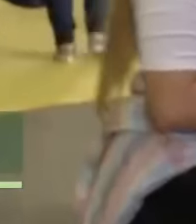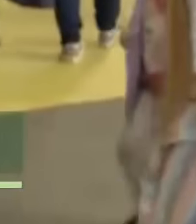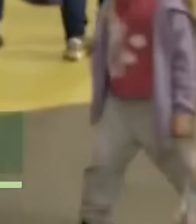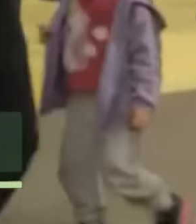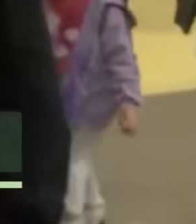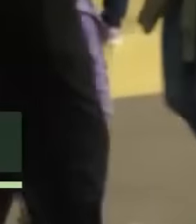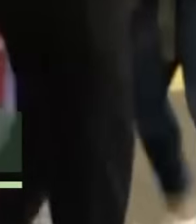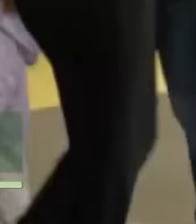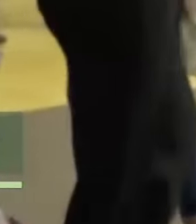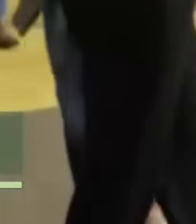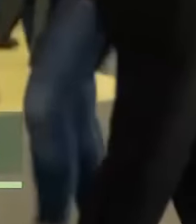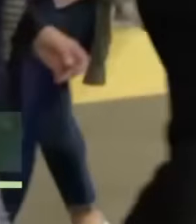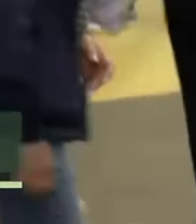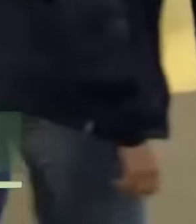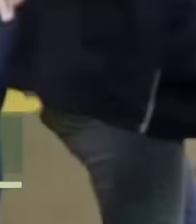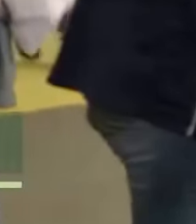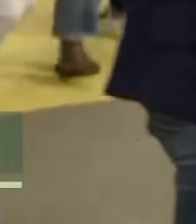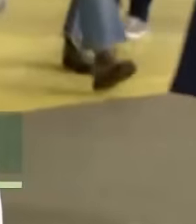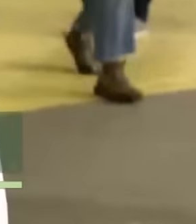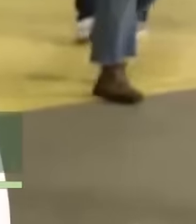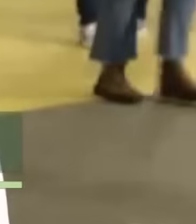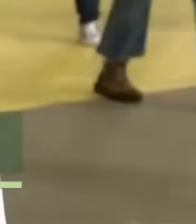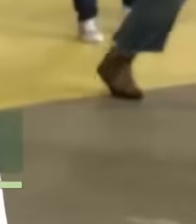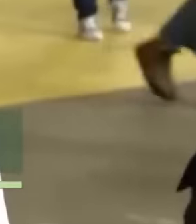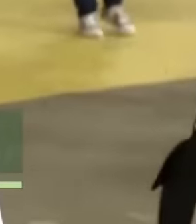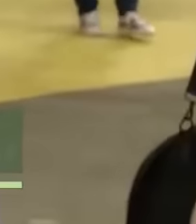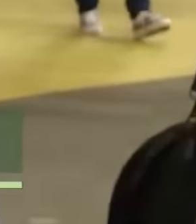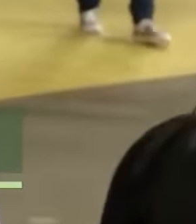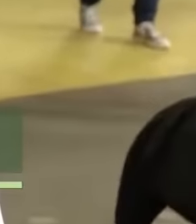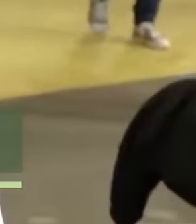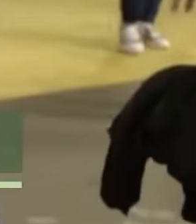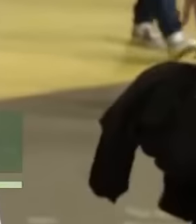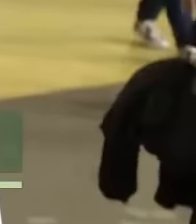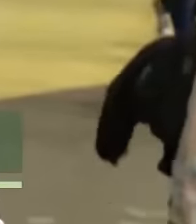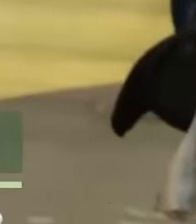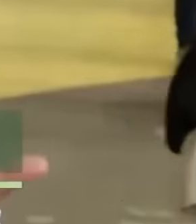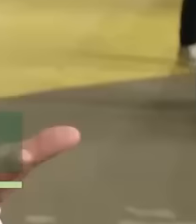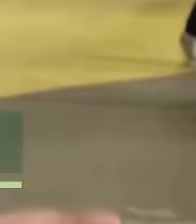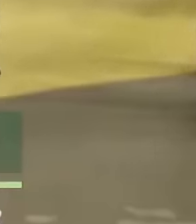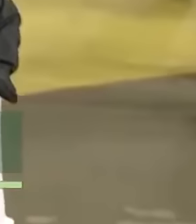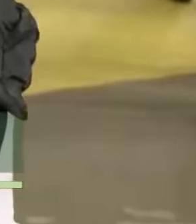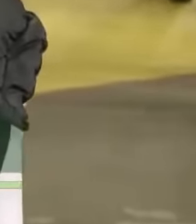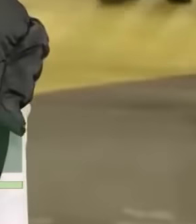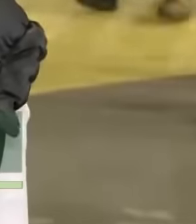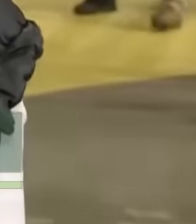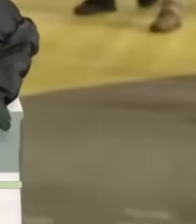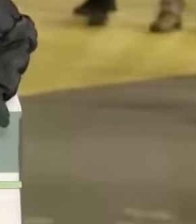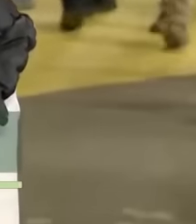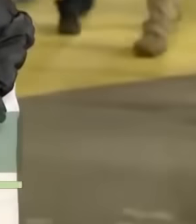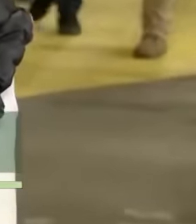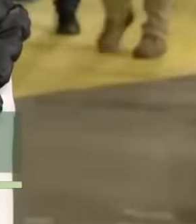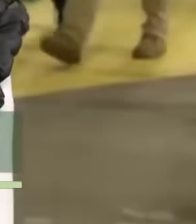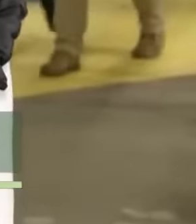esa conversación, pero sí reconoció que recibía información de Astesiano y otros poderes políticos. Claro, antes había negado que